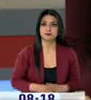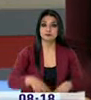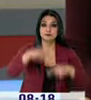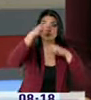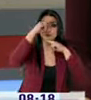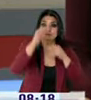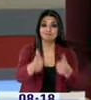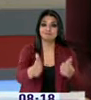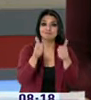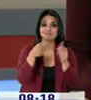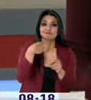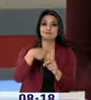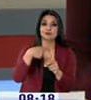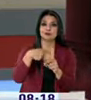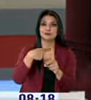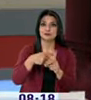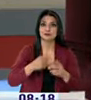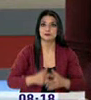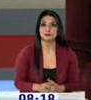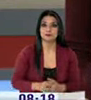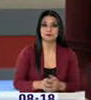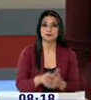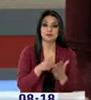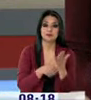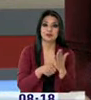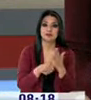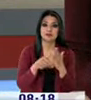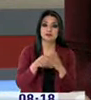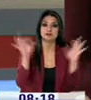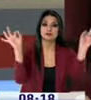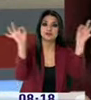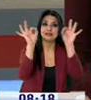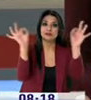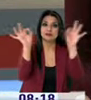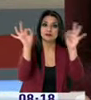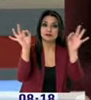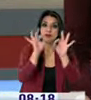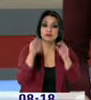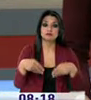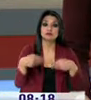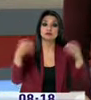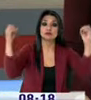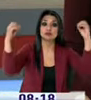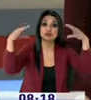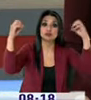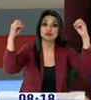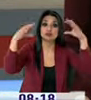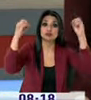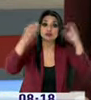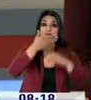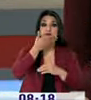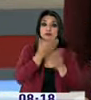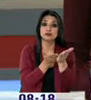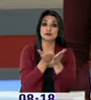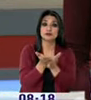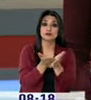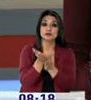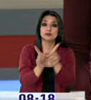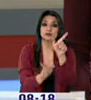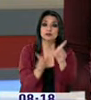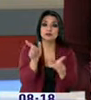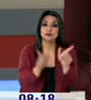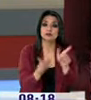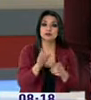Noticias buenas y positivas para la comunidad. Les contamos que el Ministerio de Electricidad y Energía Renovable entregó alumbrado público y mejoras de servicio a los moradores del